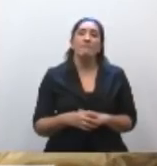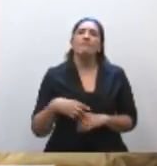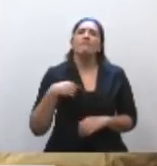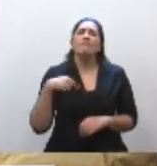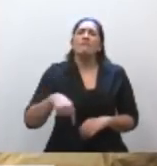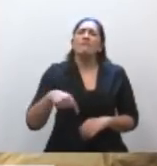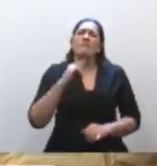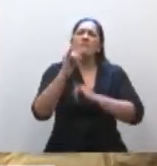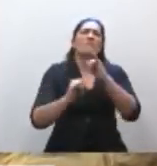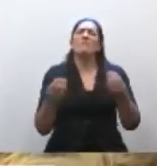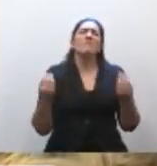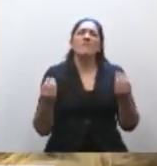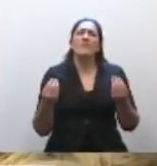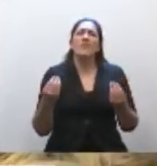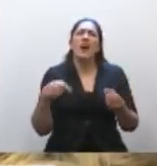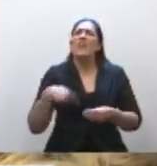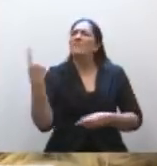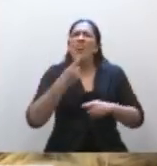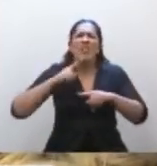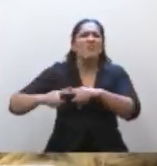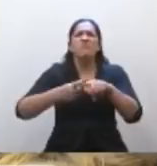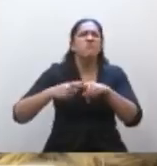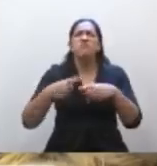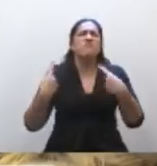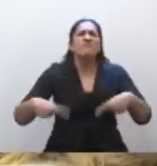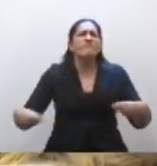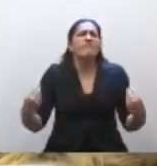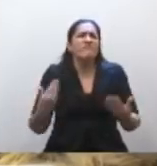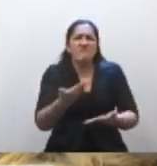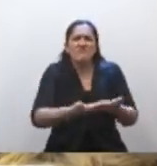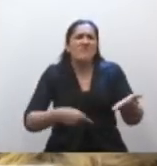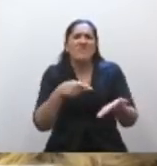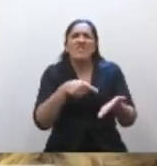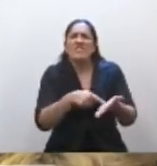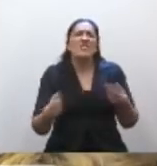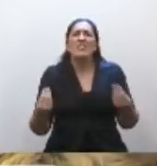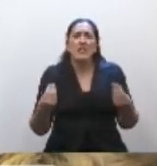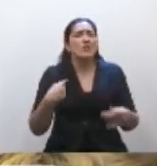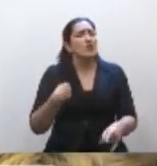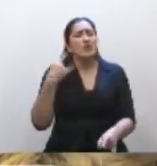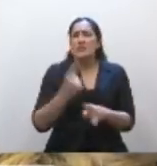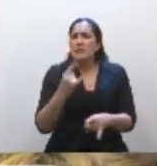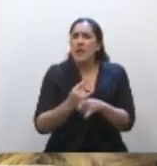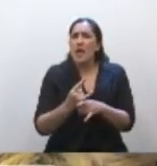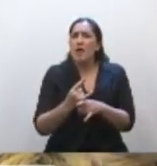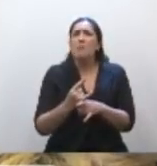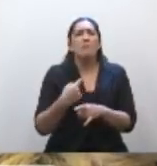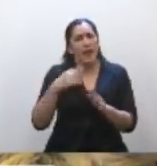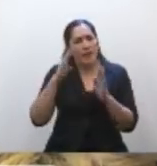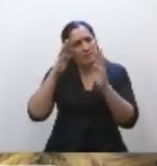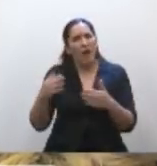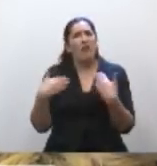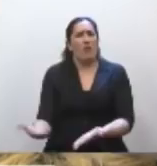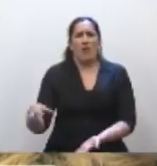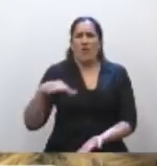hablando por qué yo siempre he votado por la vida y he